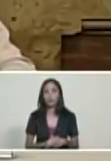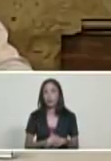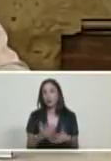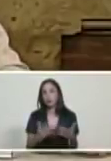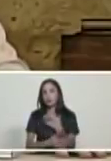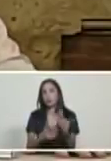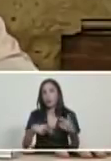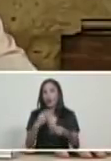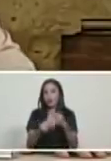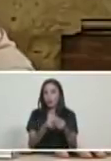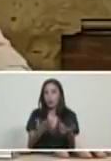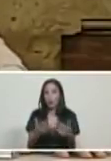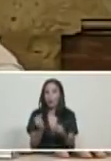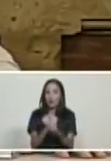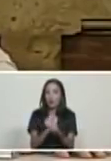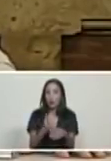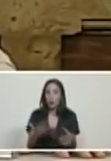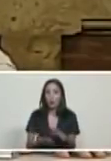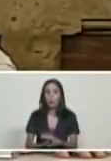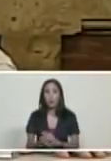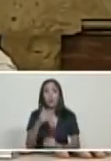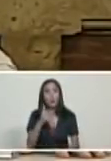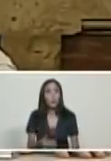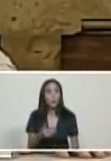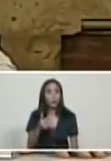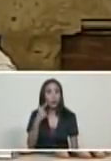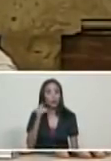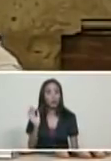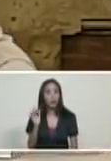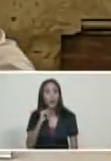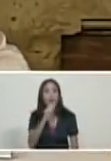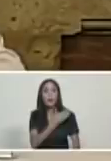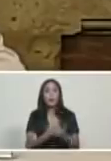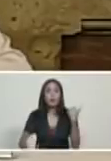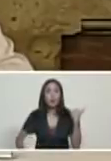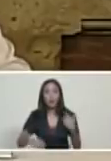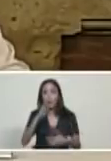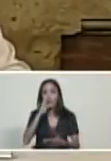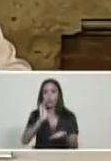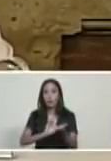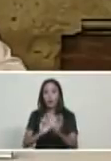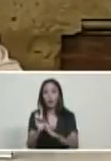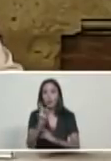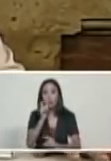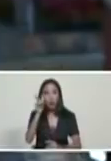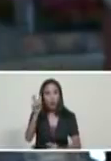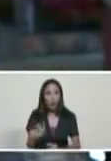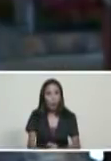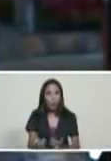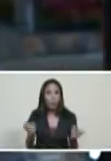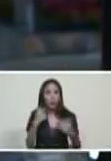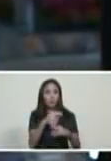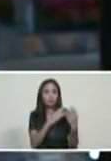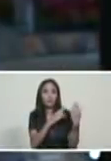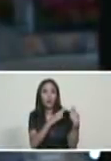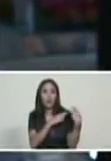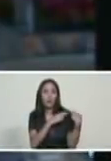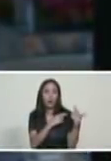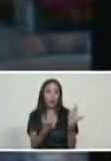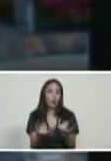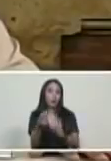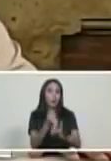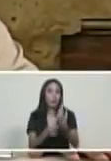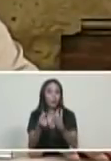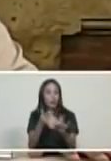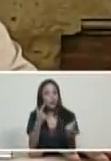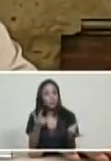trabajando. Algo importante, presidente del Banco Central de Venezuela, máxima autoridad monetaria del país.